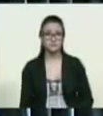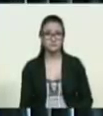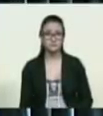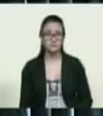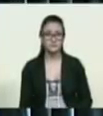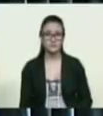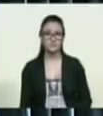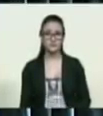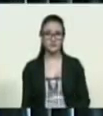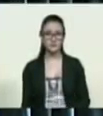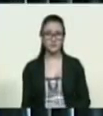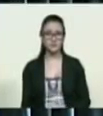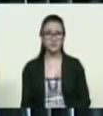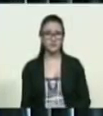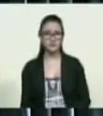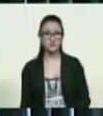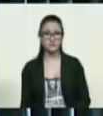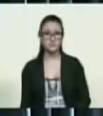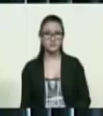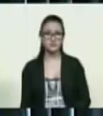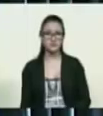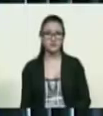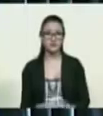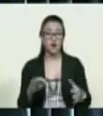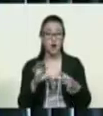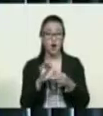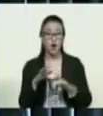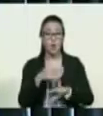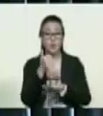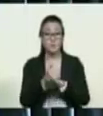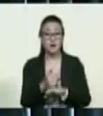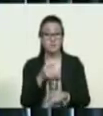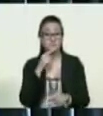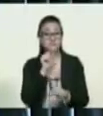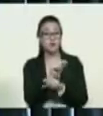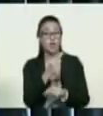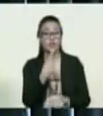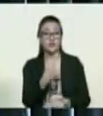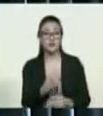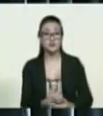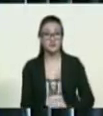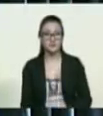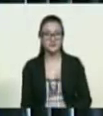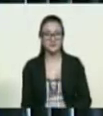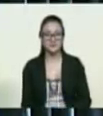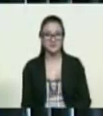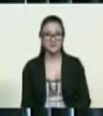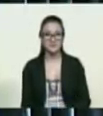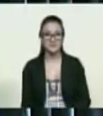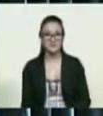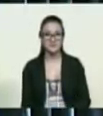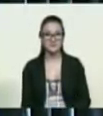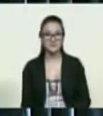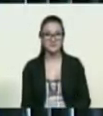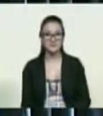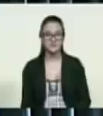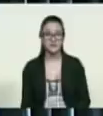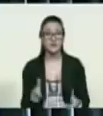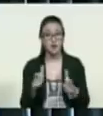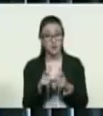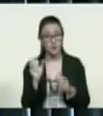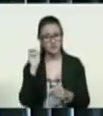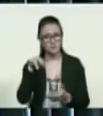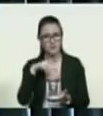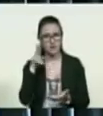Su cómplice lo acaba de señalar, lo dijo Juan Requesén. ¿Qué va a decir? ¿Se va a reunir la Asamblea